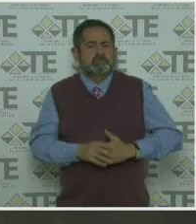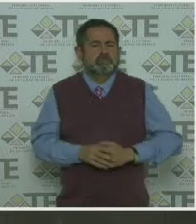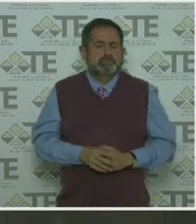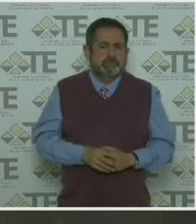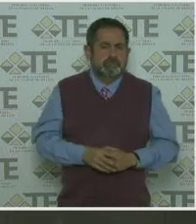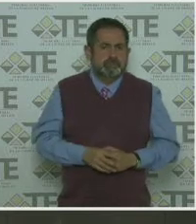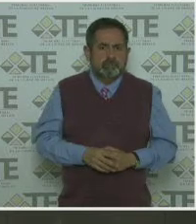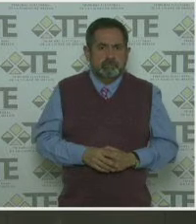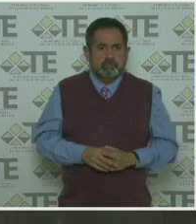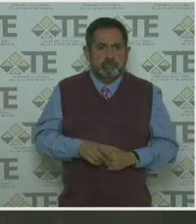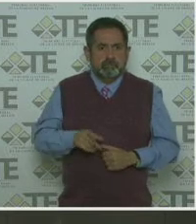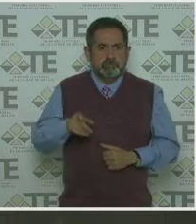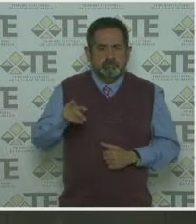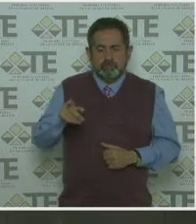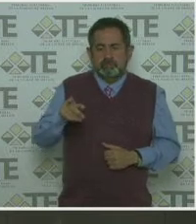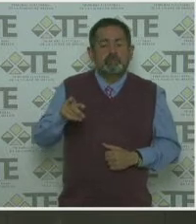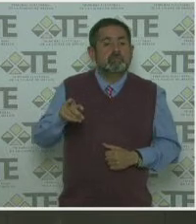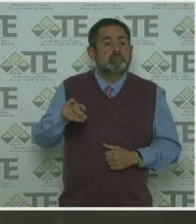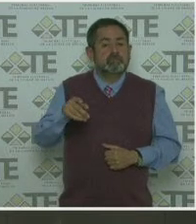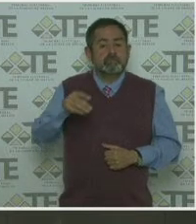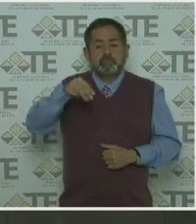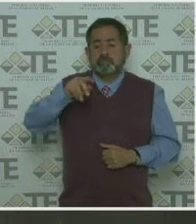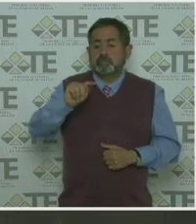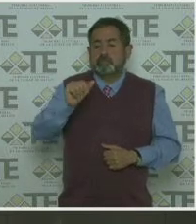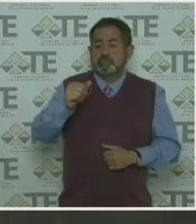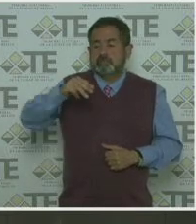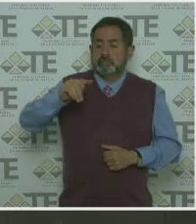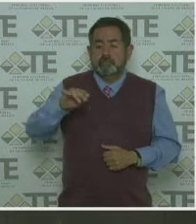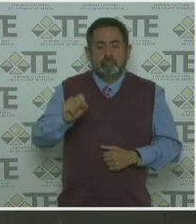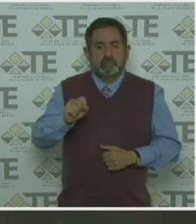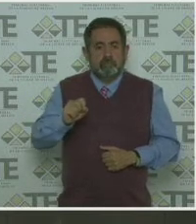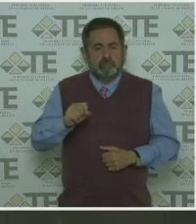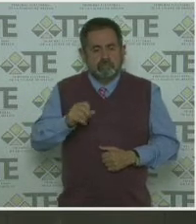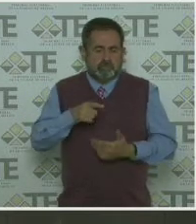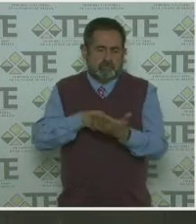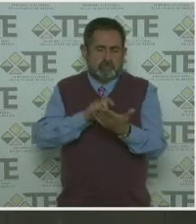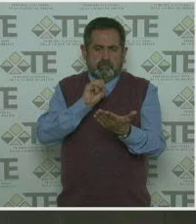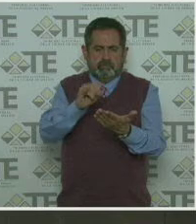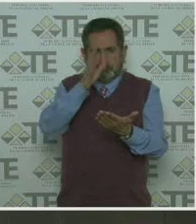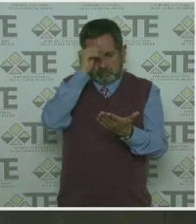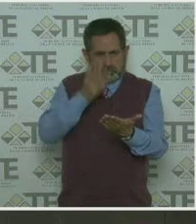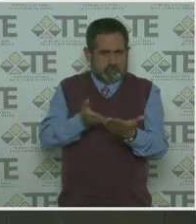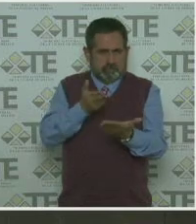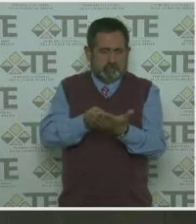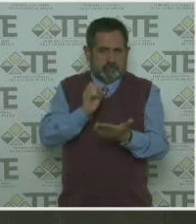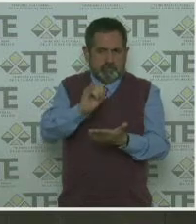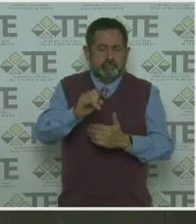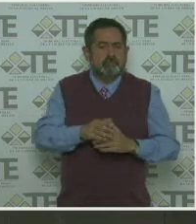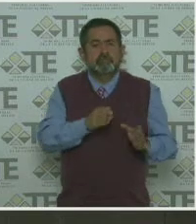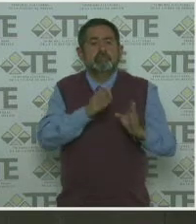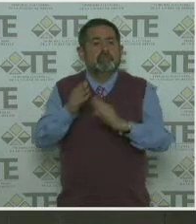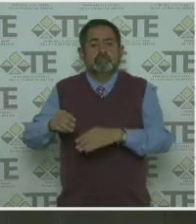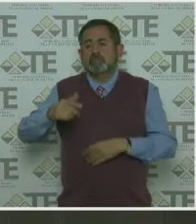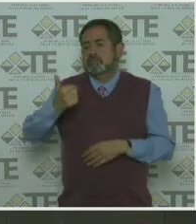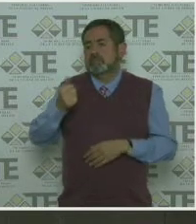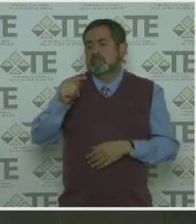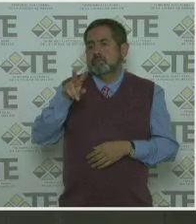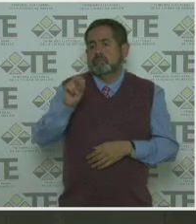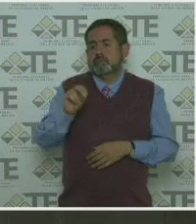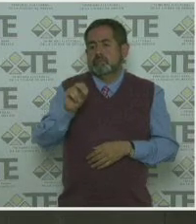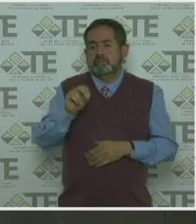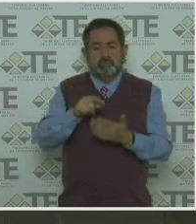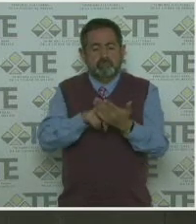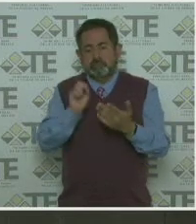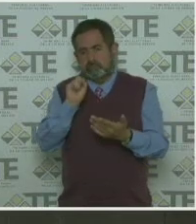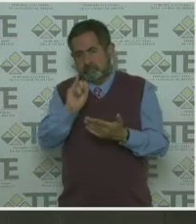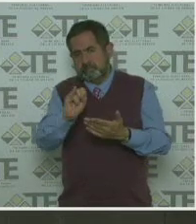Muchas gracias. Magistrada ponente Marta Leticia Mercado Ramírez. Gracias, secretario. Buenas tardes. En favor de la cuenta que se ha dado. Muchas gracias. Magistrado Gustavo Ansaldo Hernández.